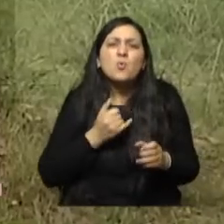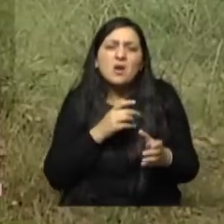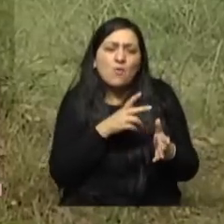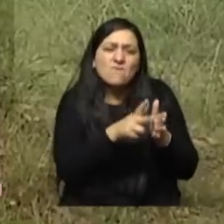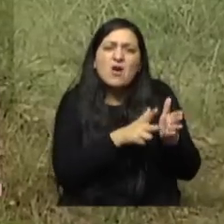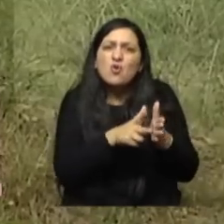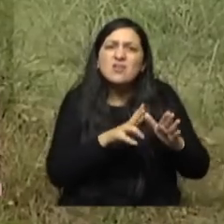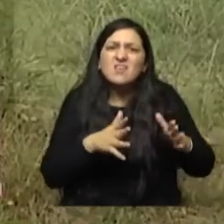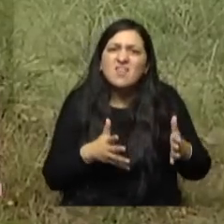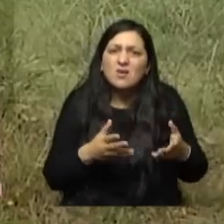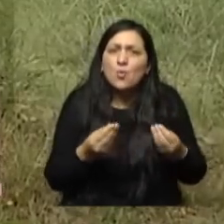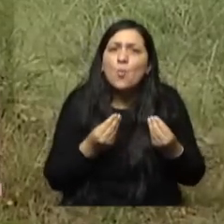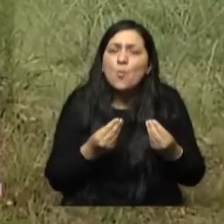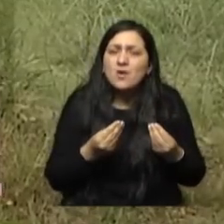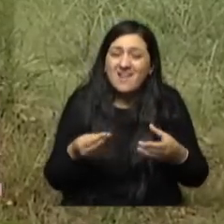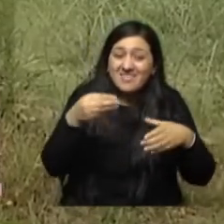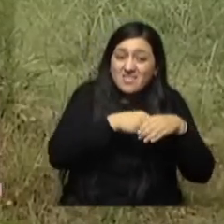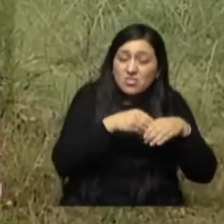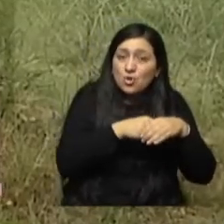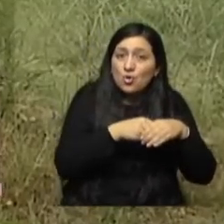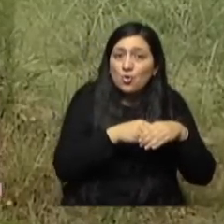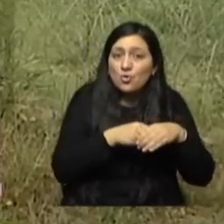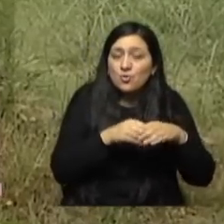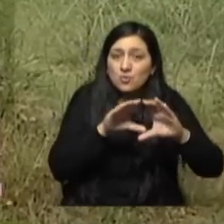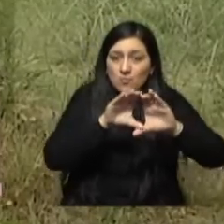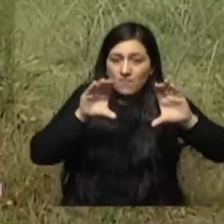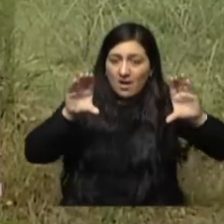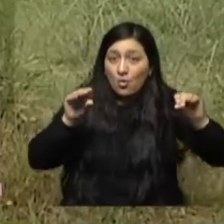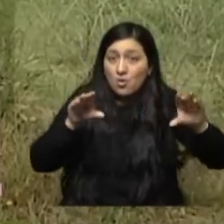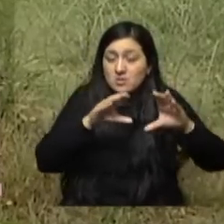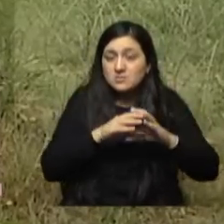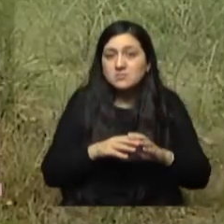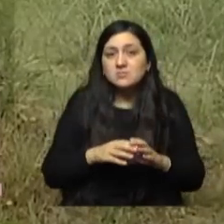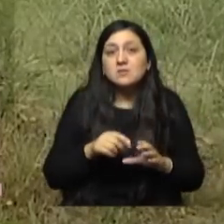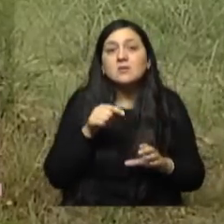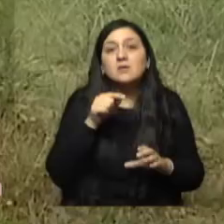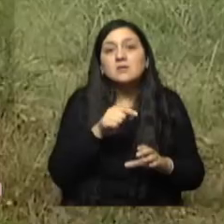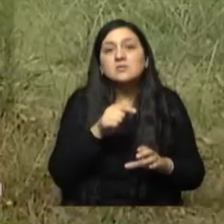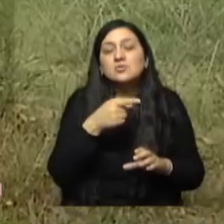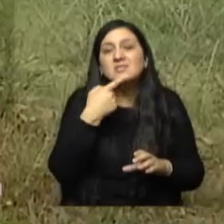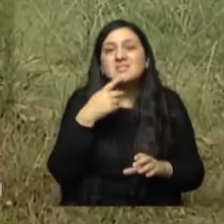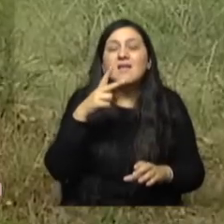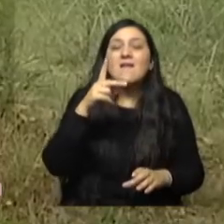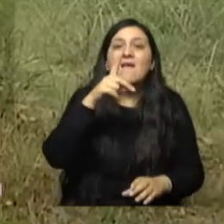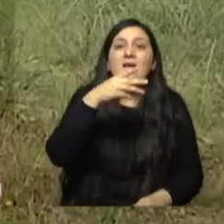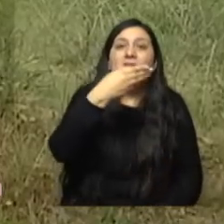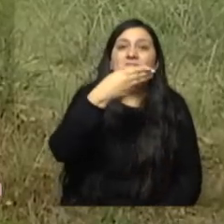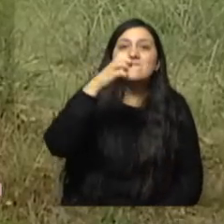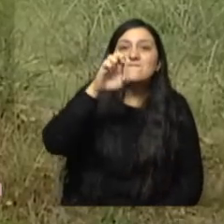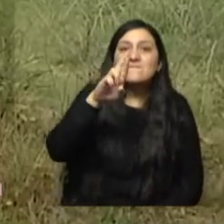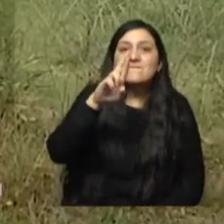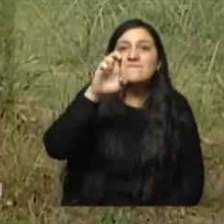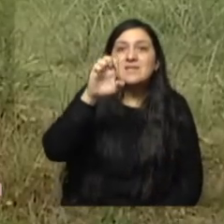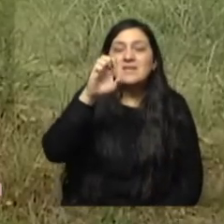carga? ¿Cómo era adentro? Eran lo que se denominaban breques, que eran donde